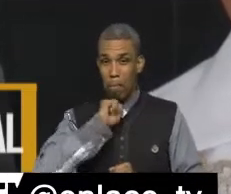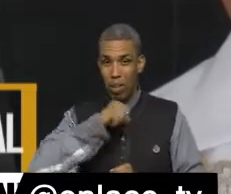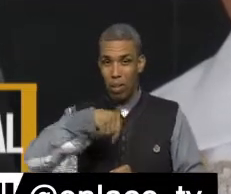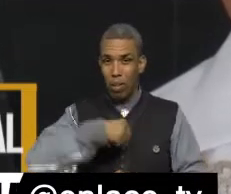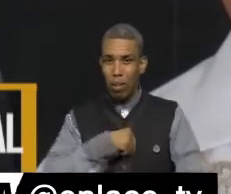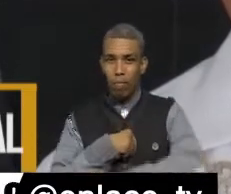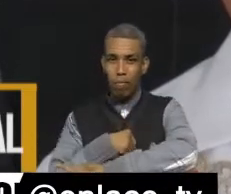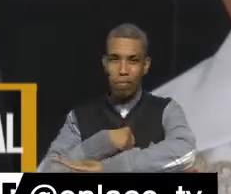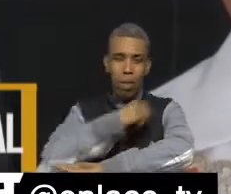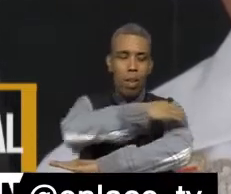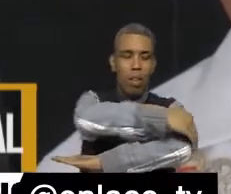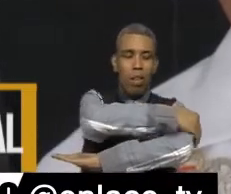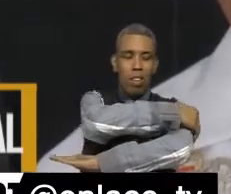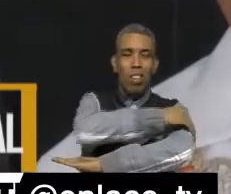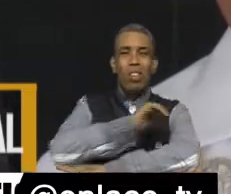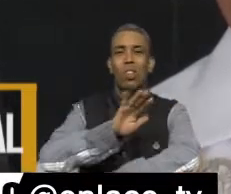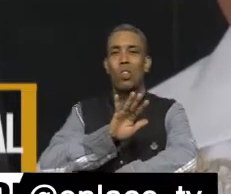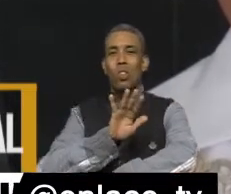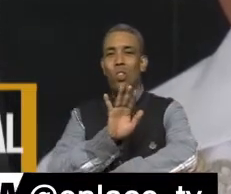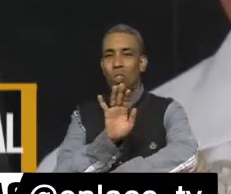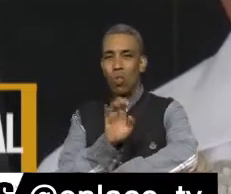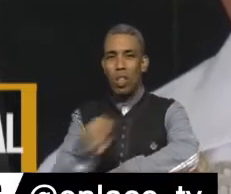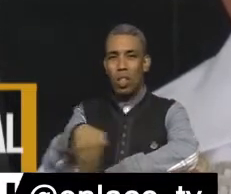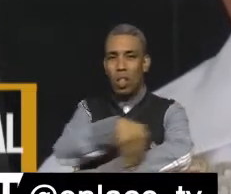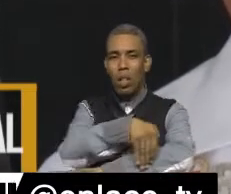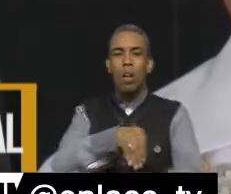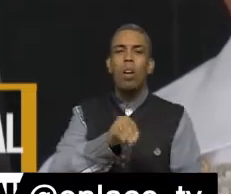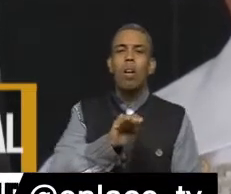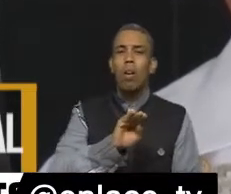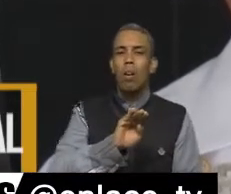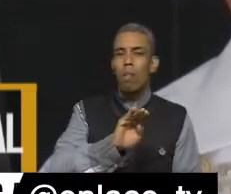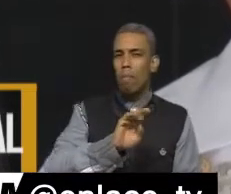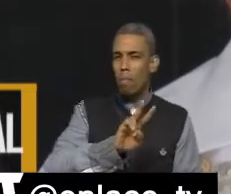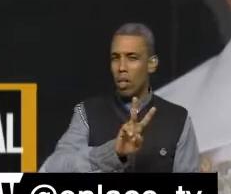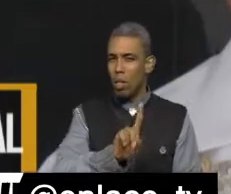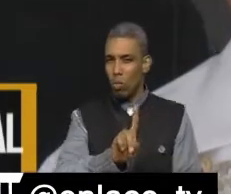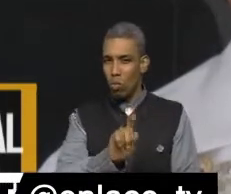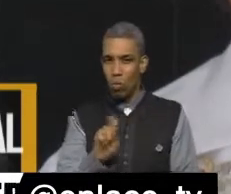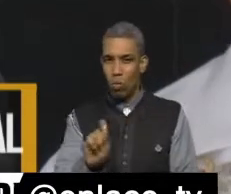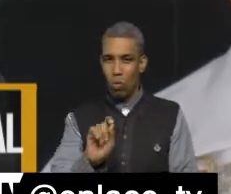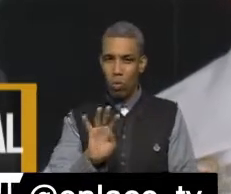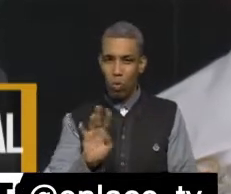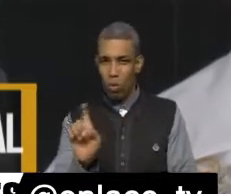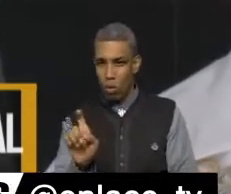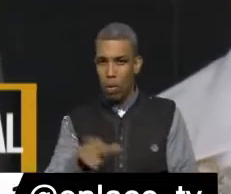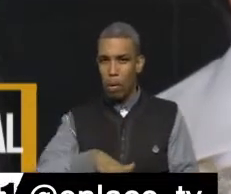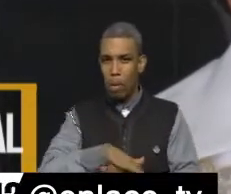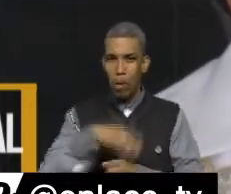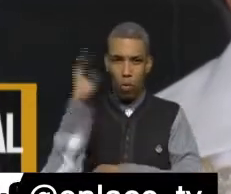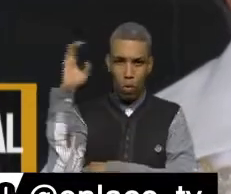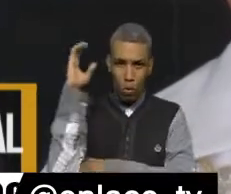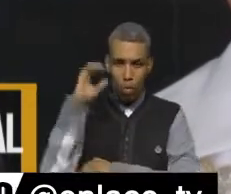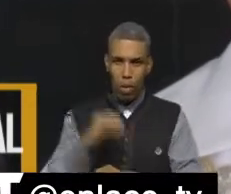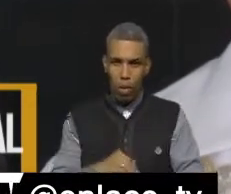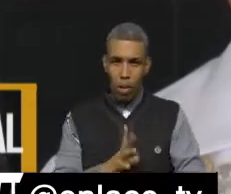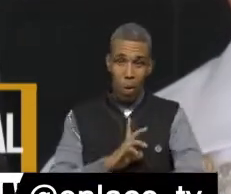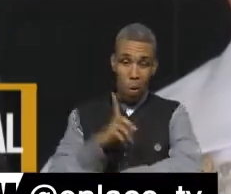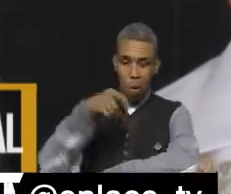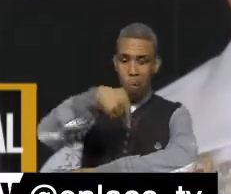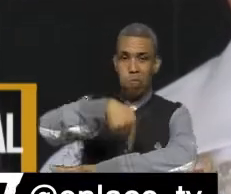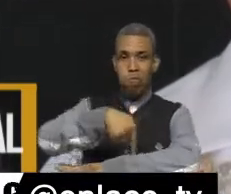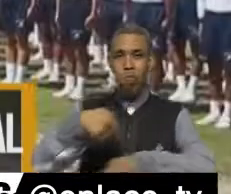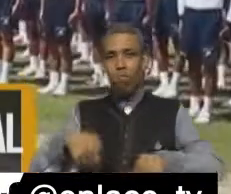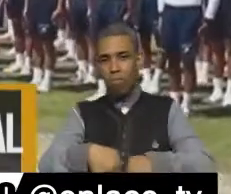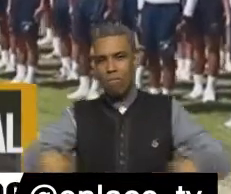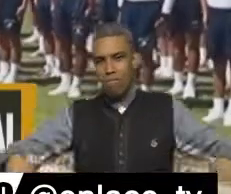calle 59, número 2146, en el barrio Colombia. Ahí funciona nuestra oficina del distrito de reclutamiento número